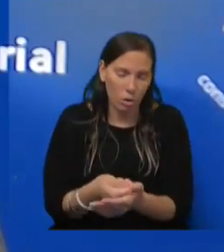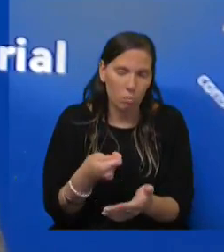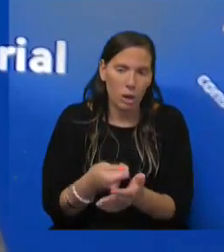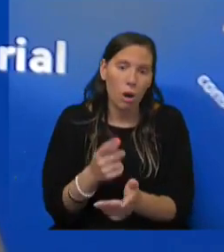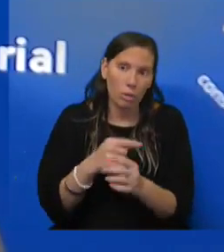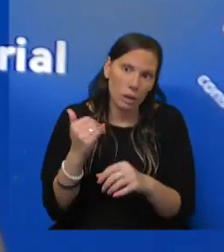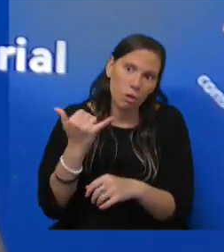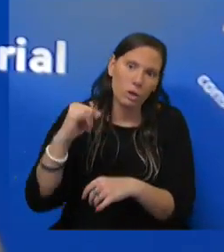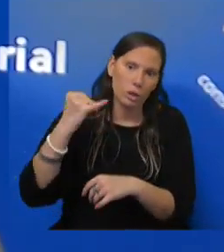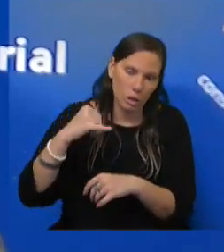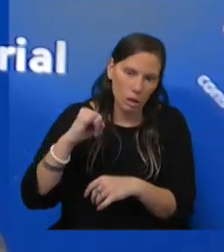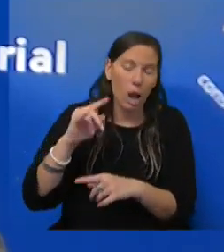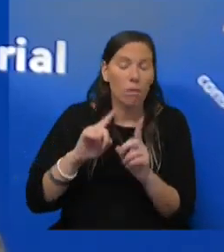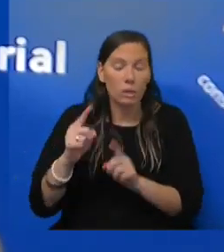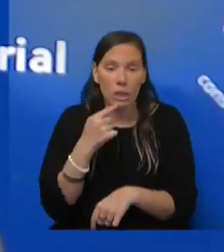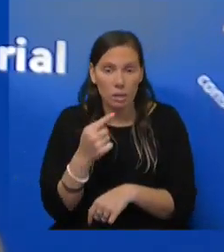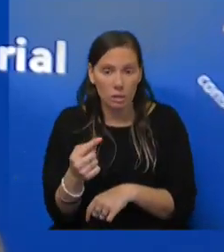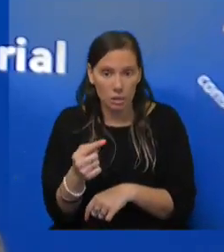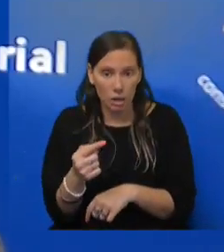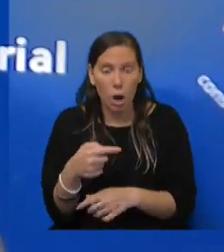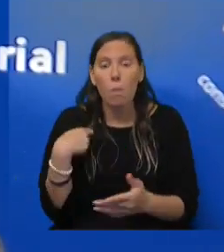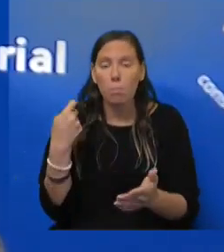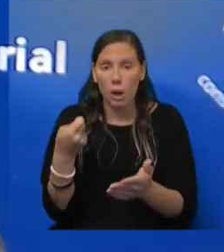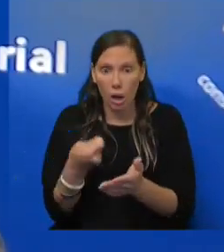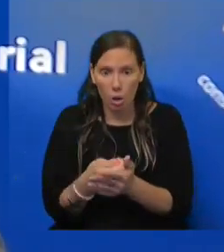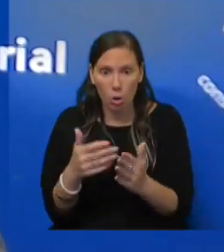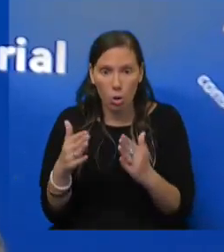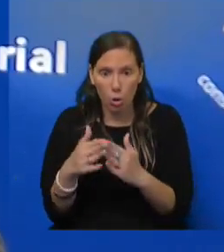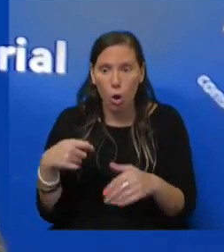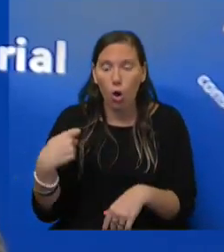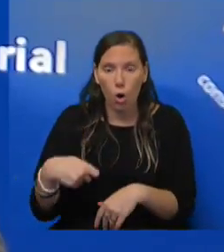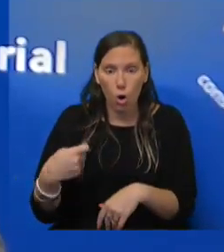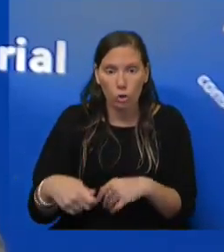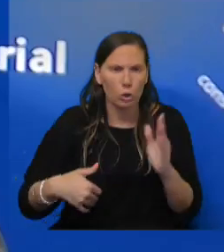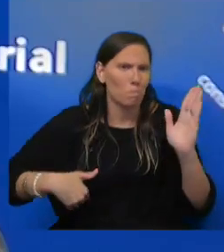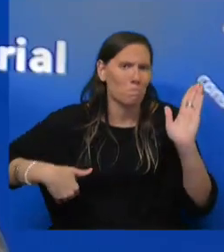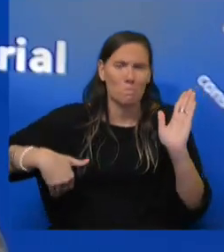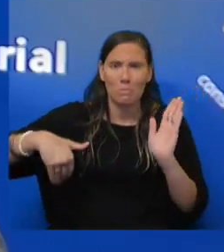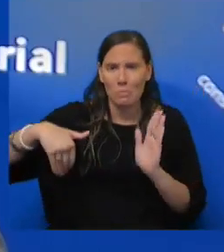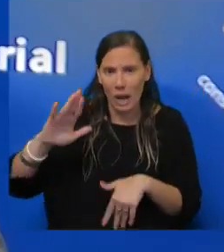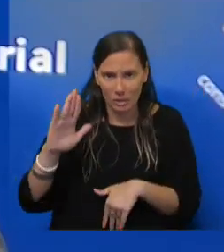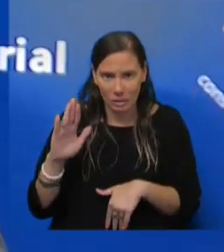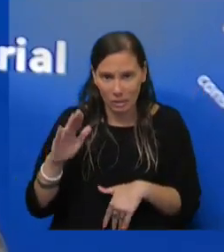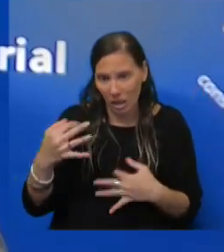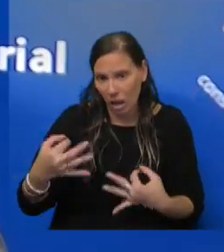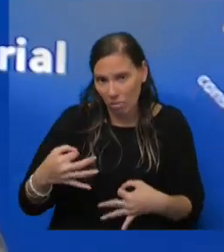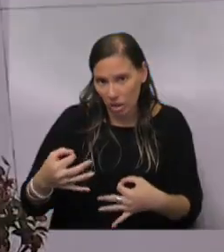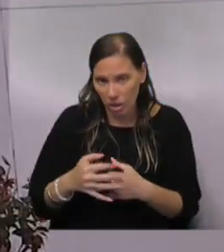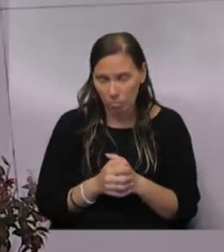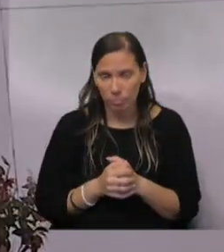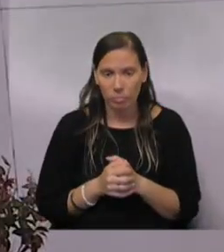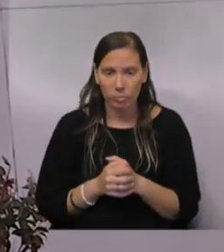veces como decíamos recién han pagado su vivienda un costo todavía mayor del que del que se